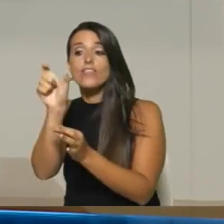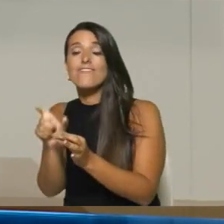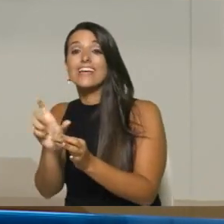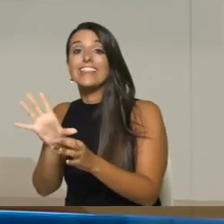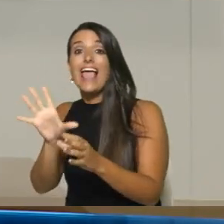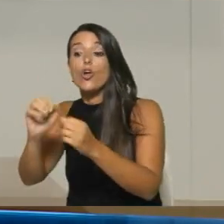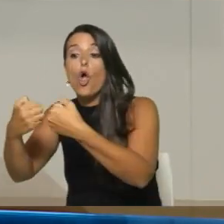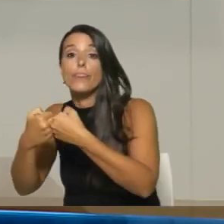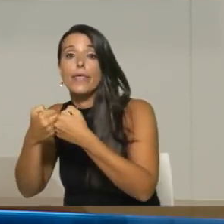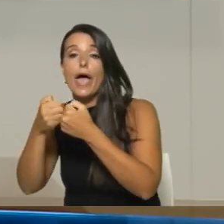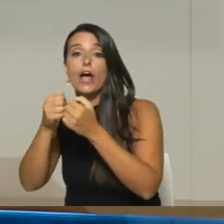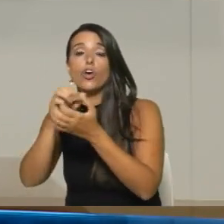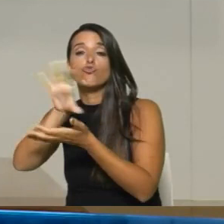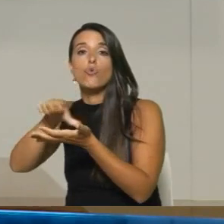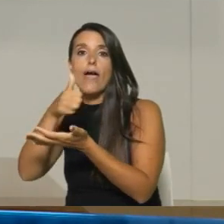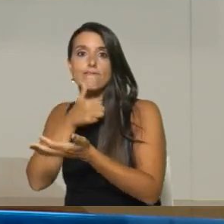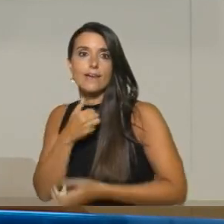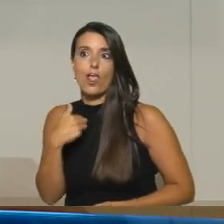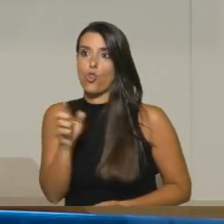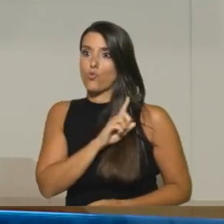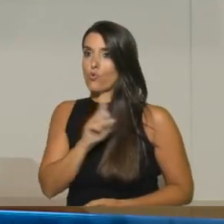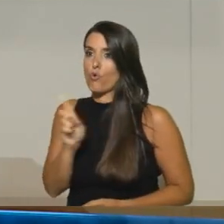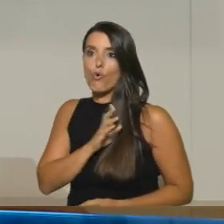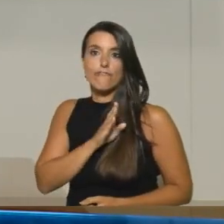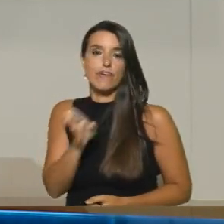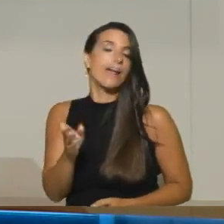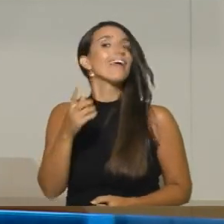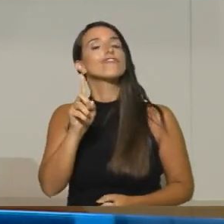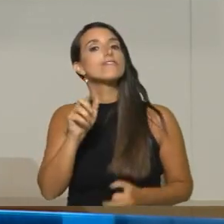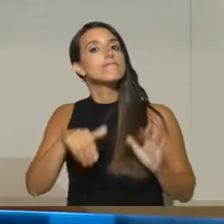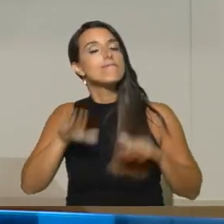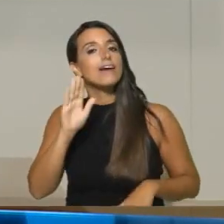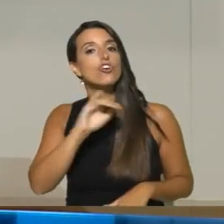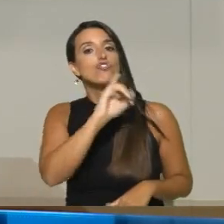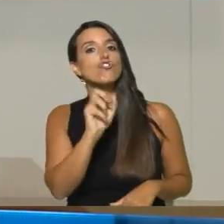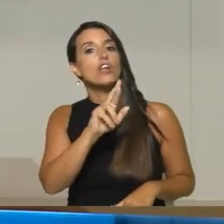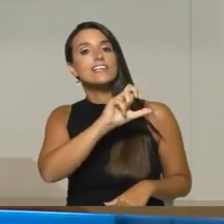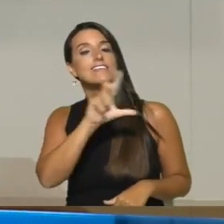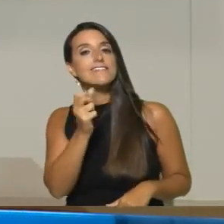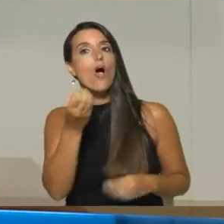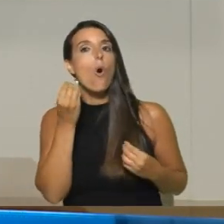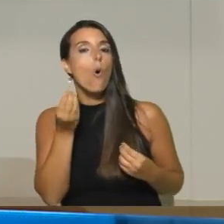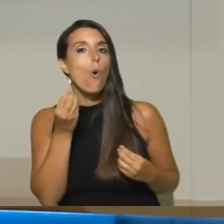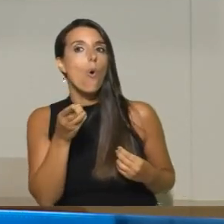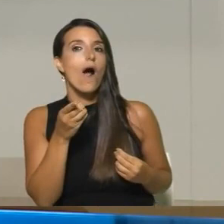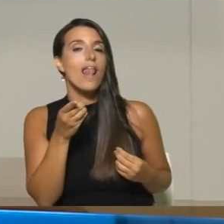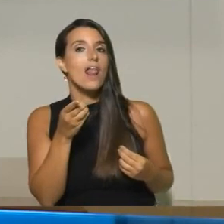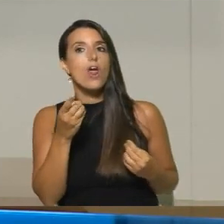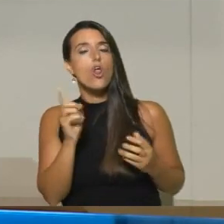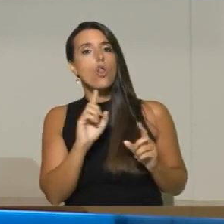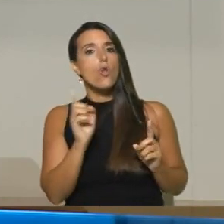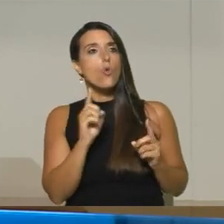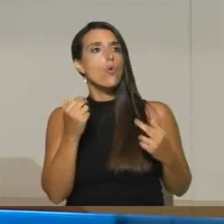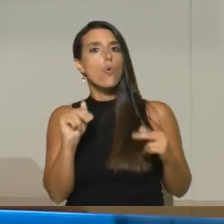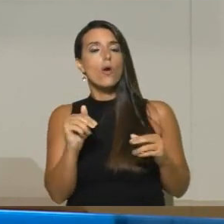ciudad vieja no él no va y lo más seguro es que zorrilla de alguna manera el zorrilla no tuvo